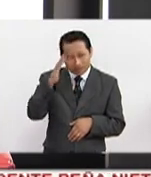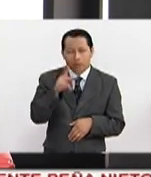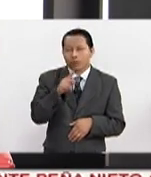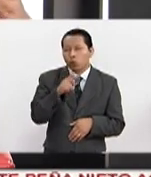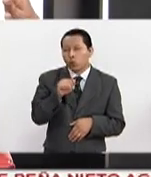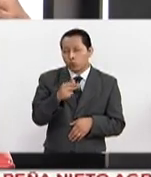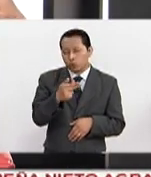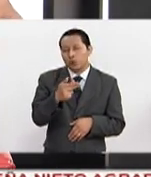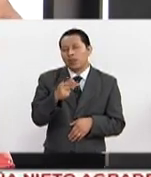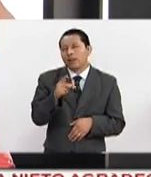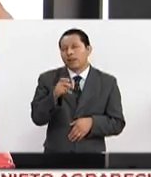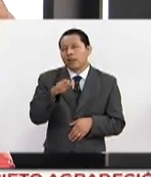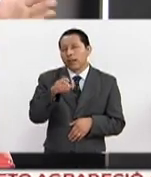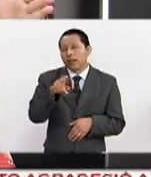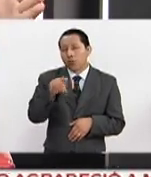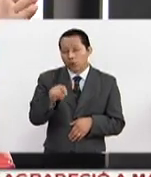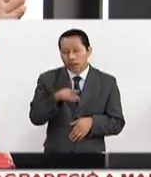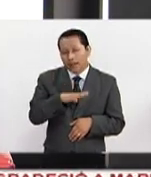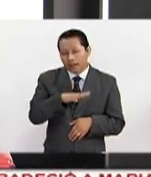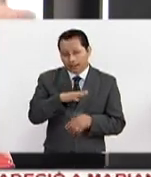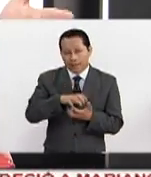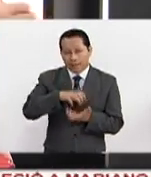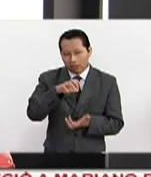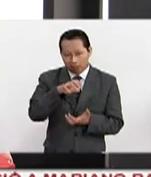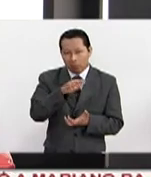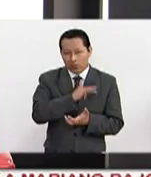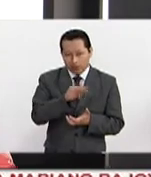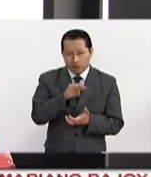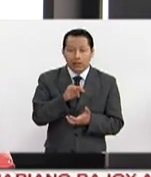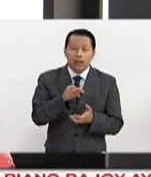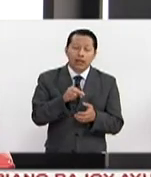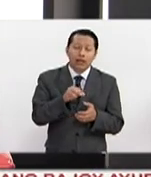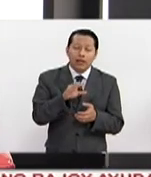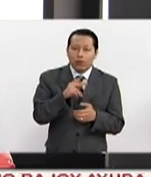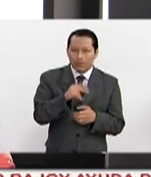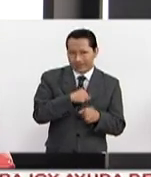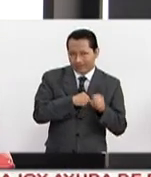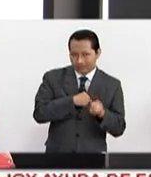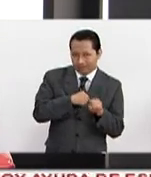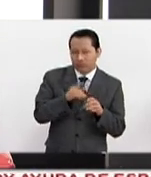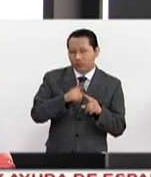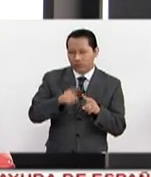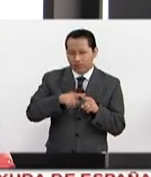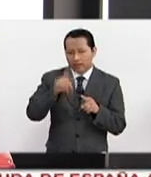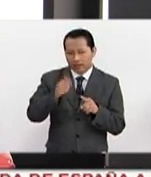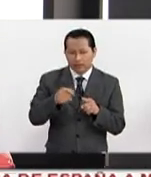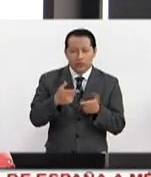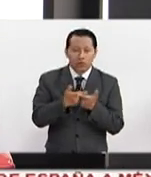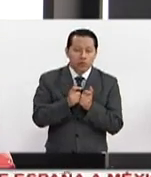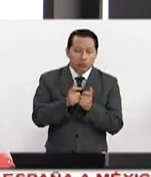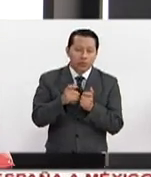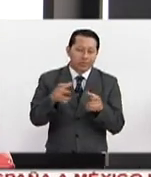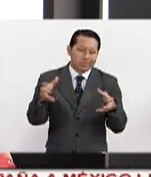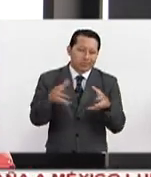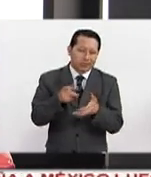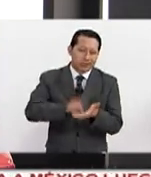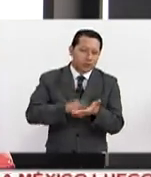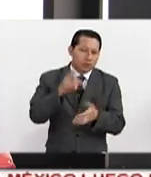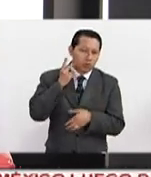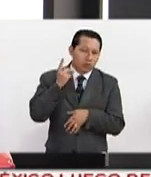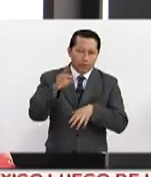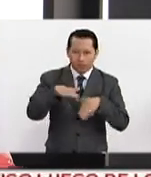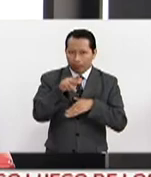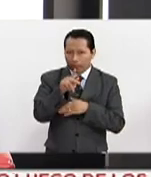Puigdemont, pues bueno, tienen mayoría con la CUP, Junts por el Sí, y la CUP tienen mayoría en el Parlamento catalán, lo que les permite pues